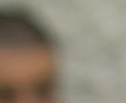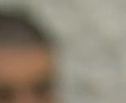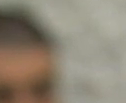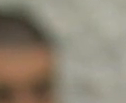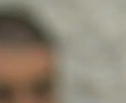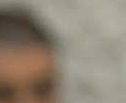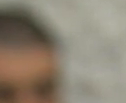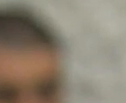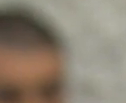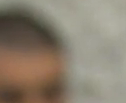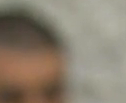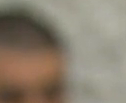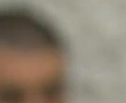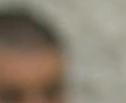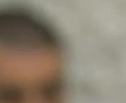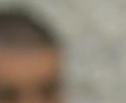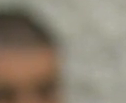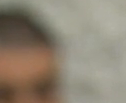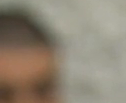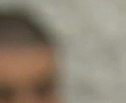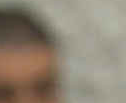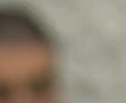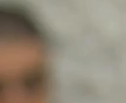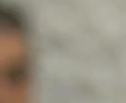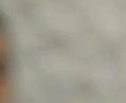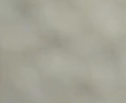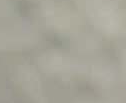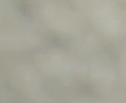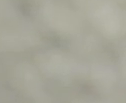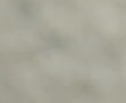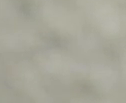certo senso della scena mondiale.